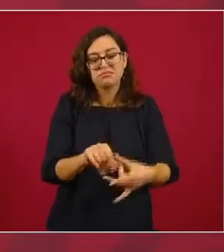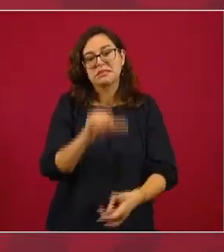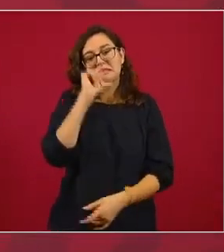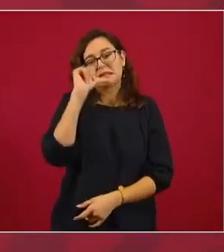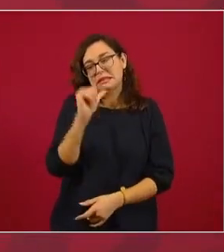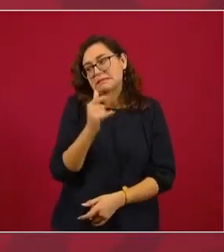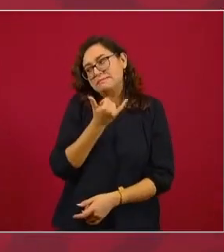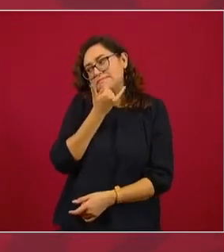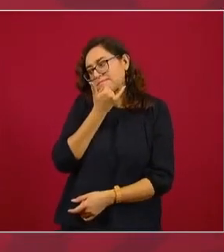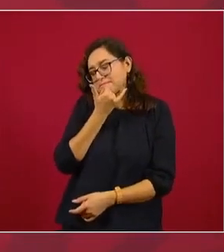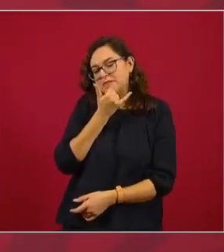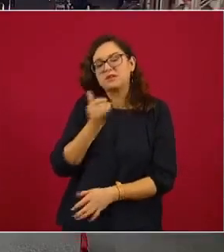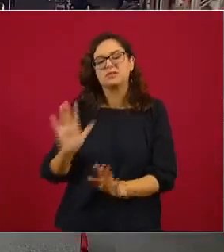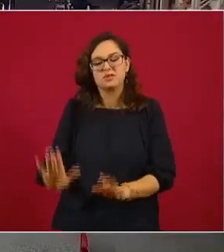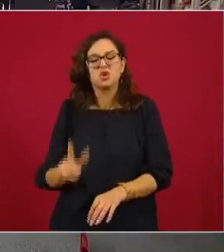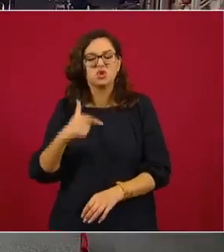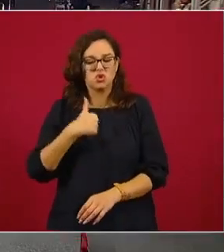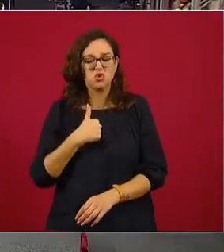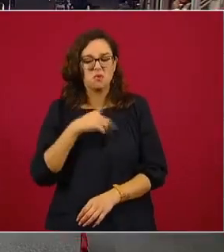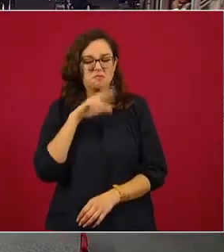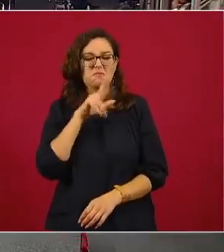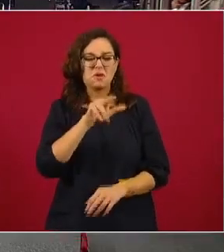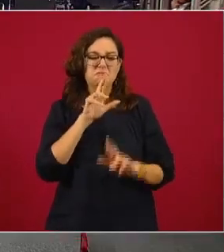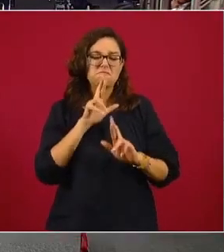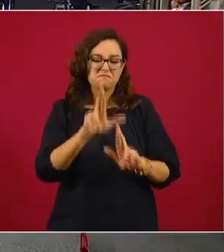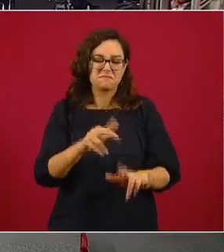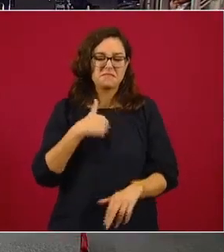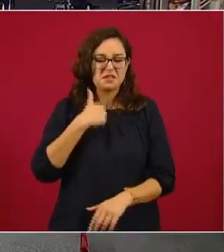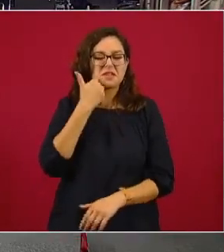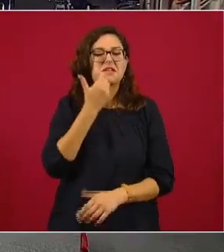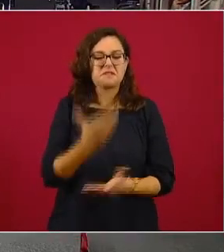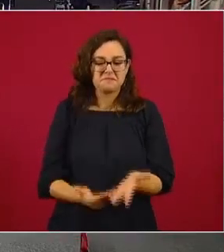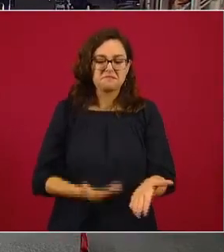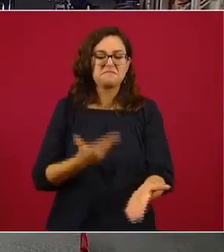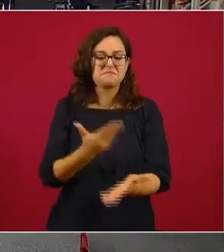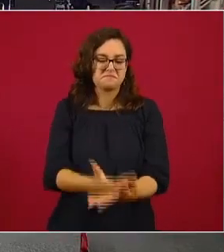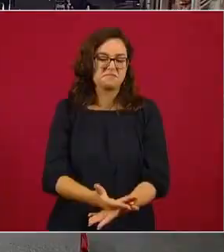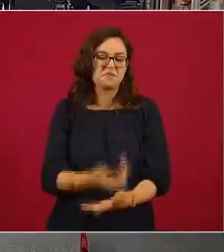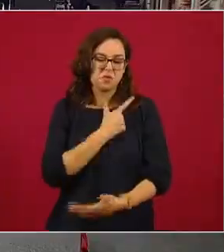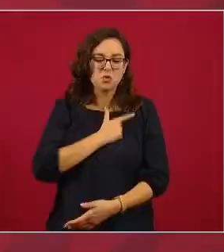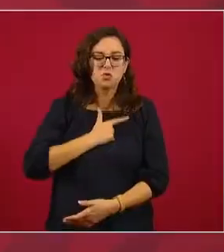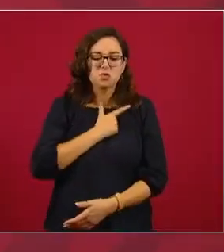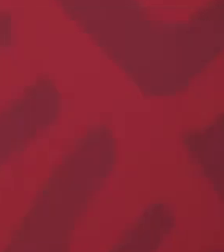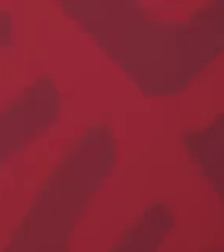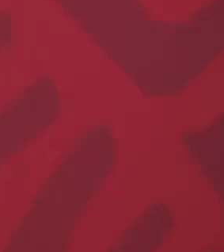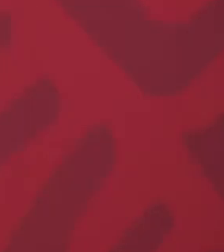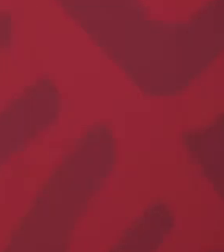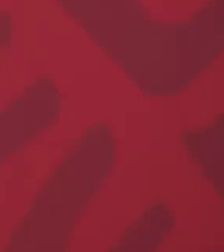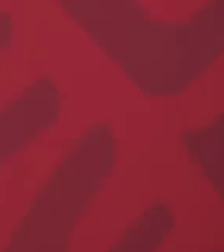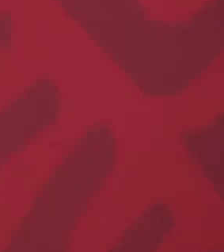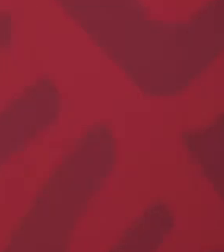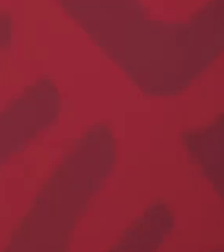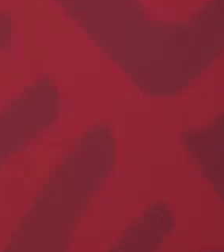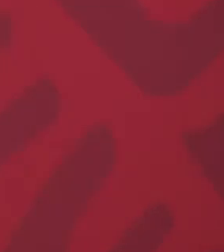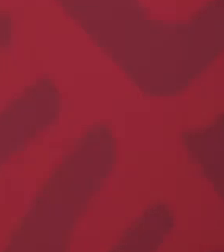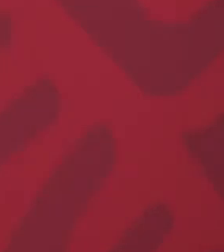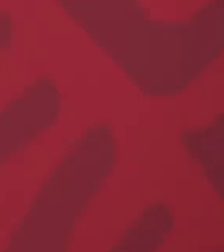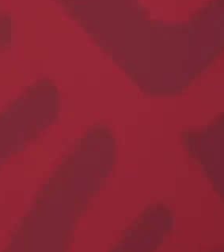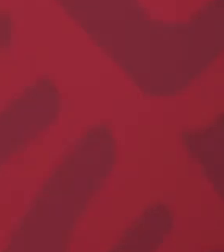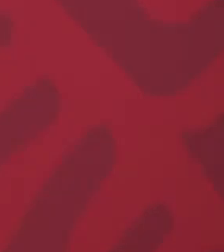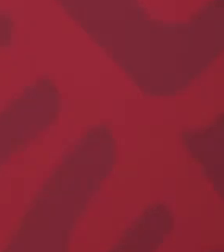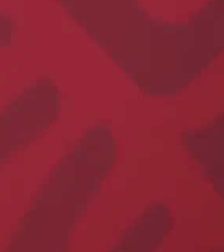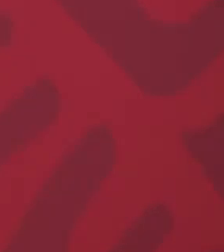hablar, pero tenía ganas de plantearlo porque estas denuncias tienen que ver más con